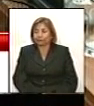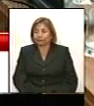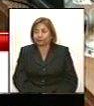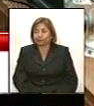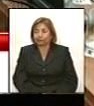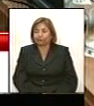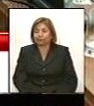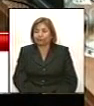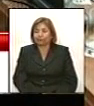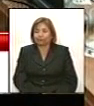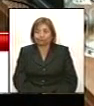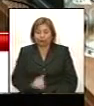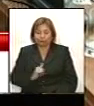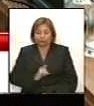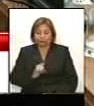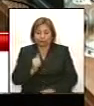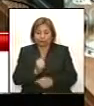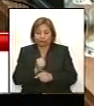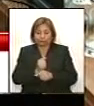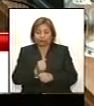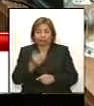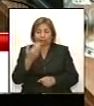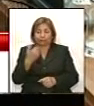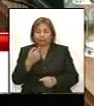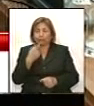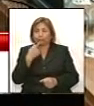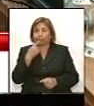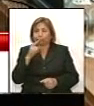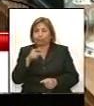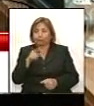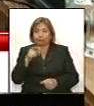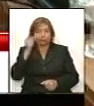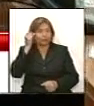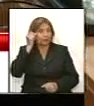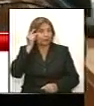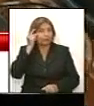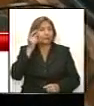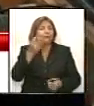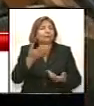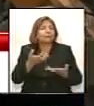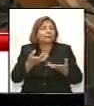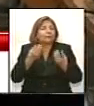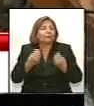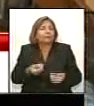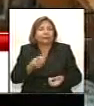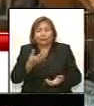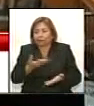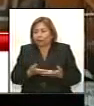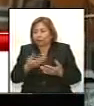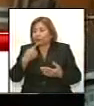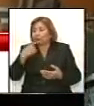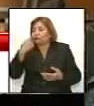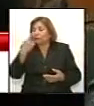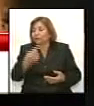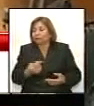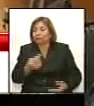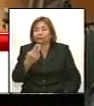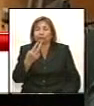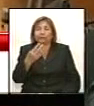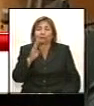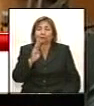Bueno, yo trabajé 10 años en una telco, y en ese sentido quería responder un poco a lo que mencionaba la doctora